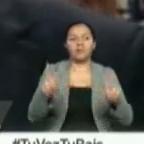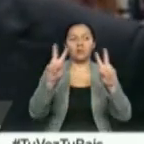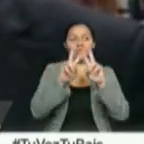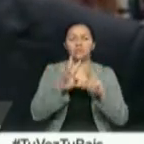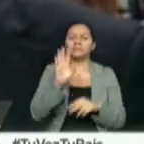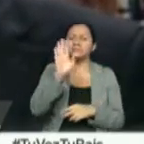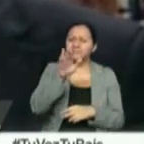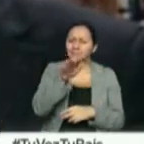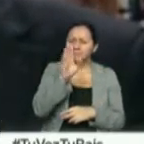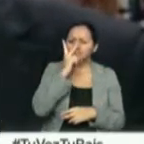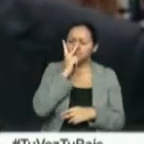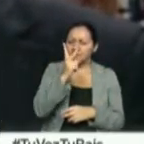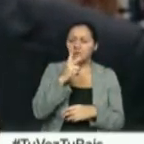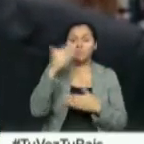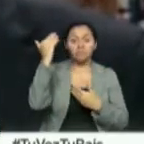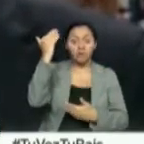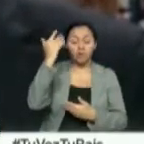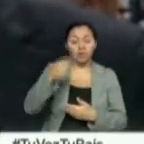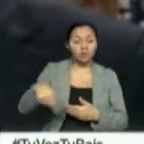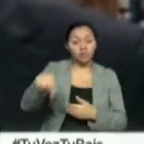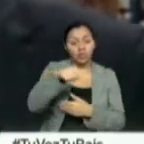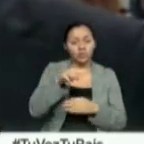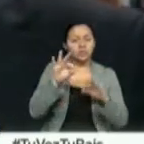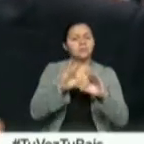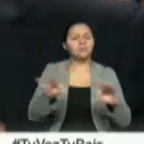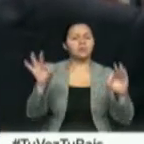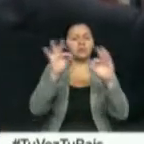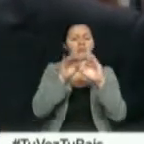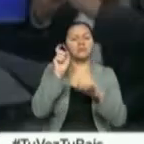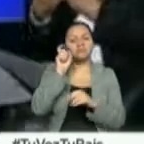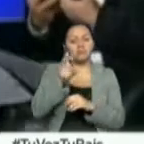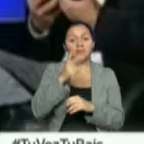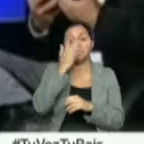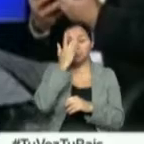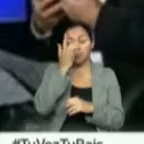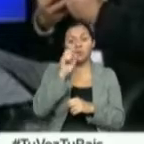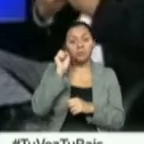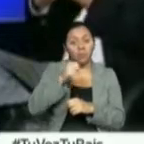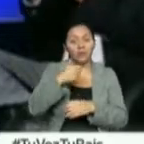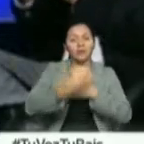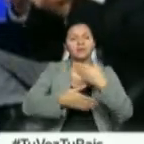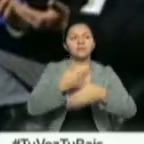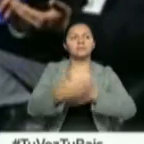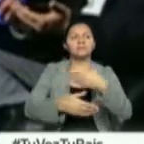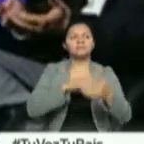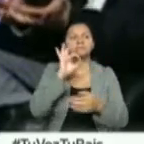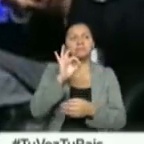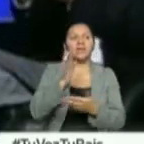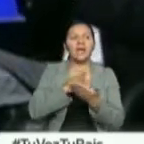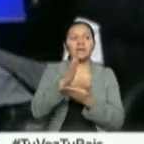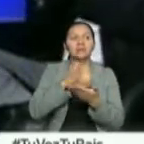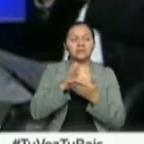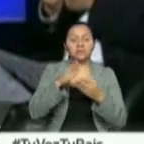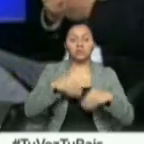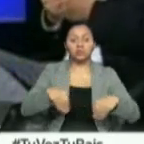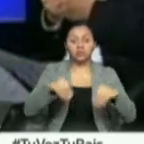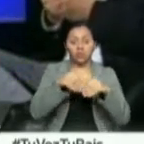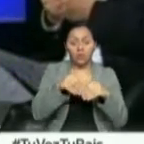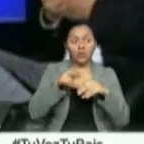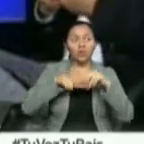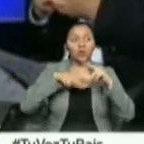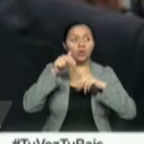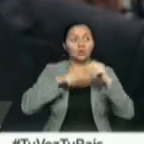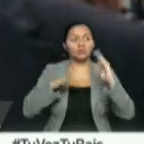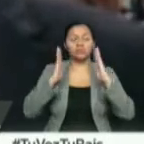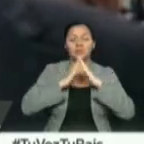cual es un elemento políticamente muy importante porque eso permite que el acceso suelo para la construcción de